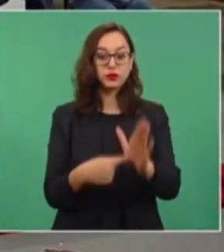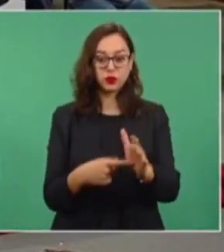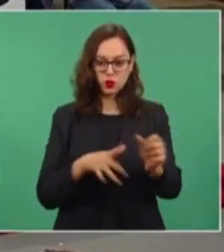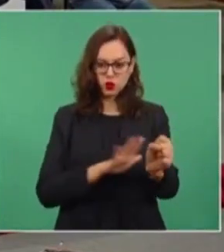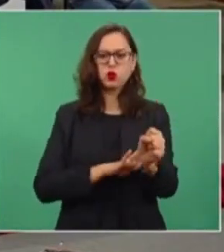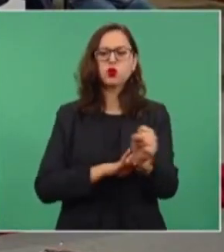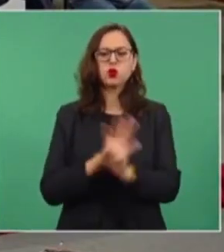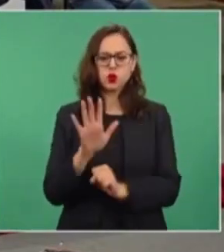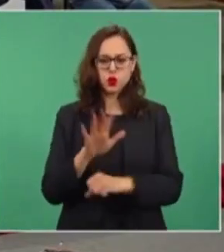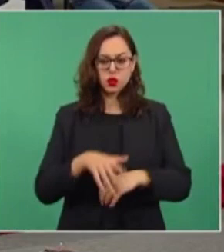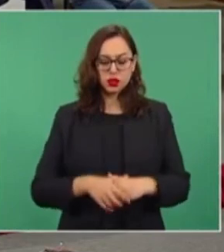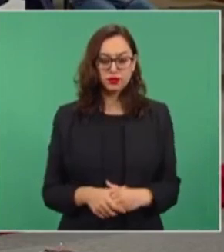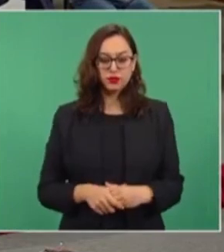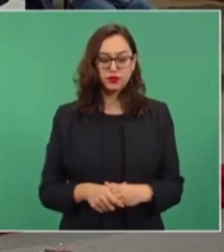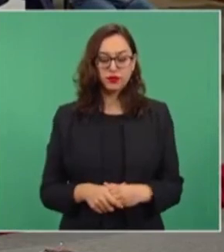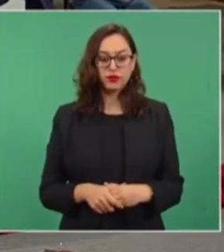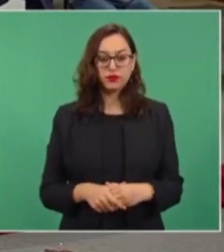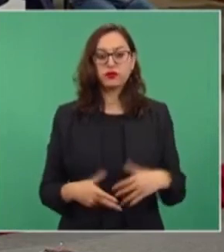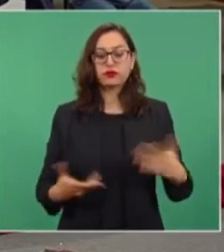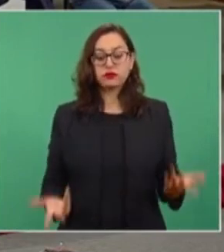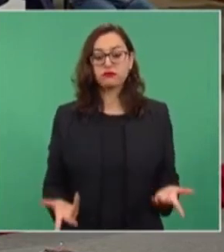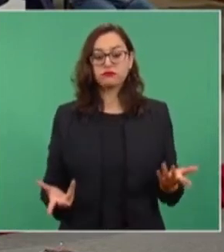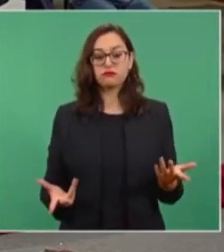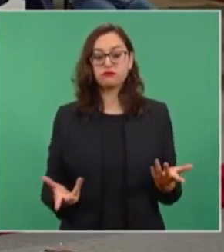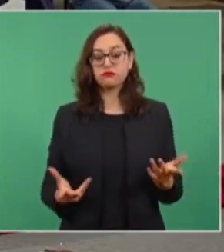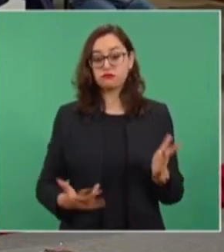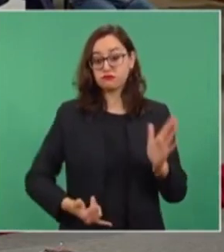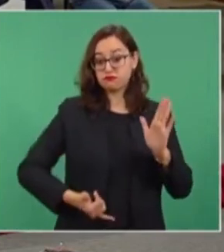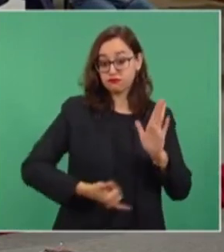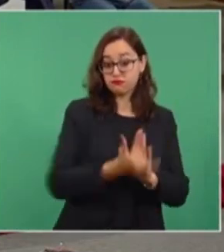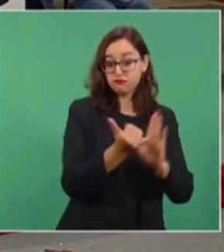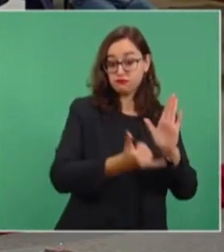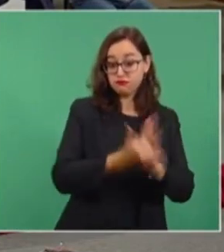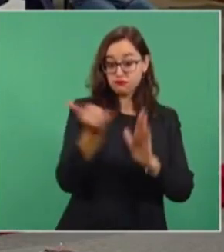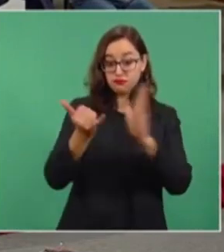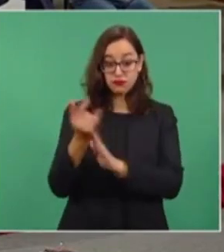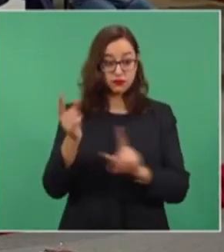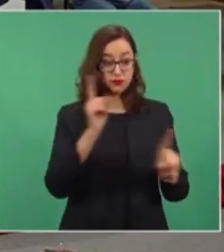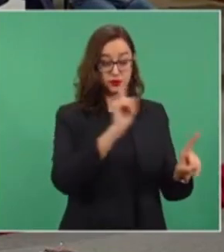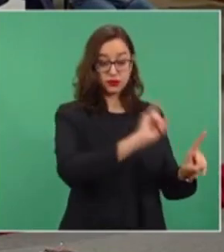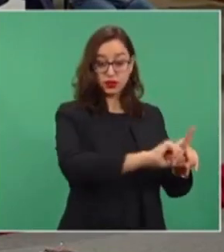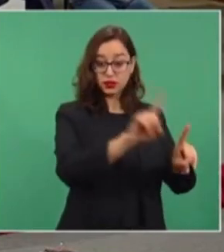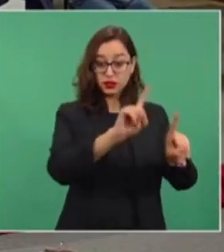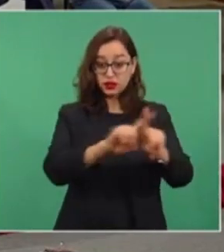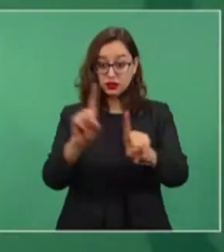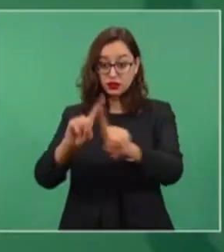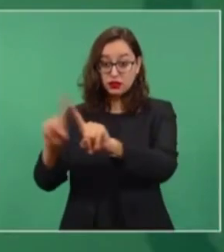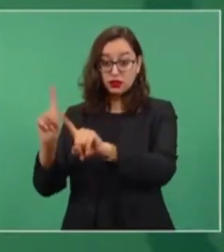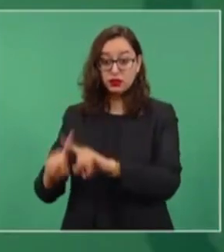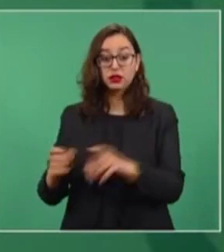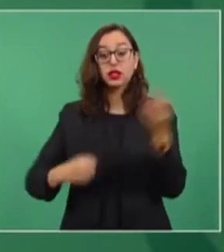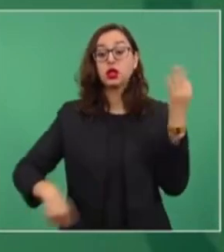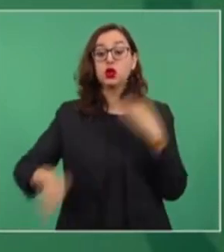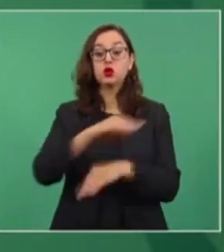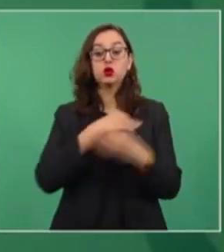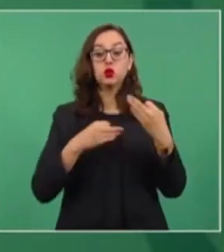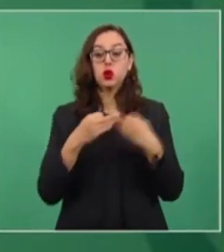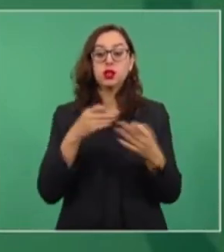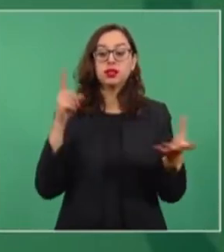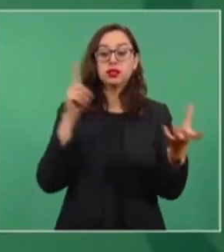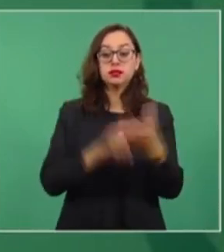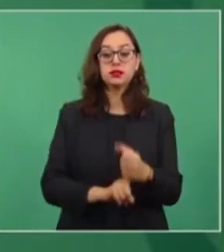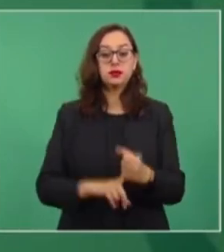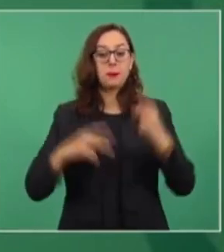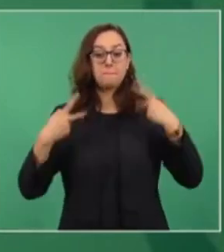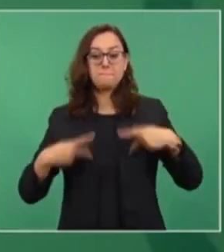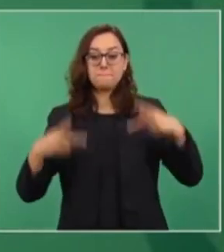están trabajando en todas las obras que está realizando el gobierno